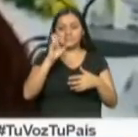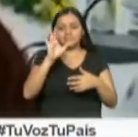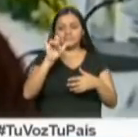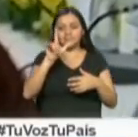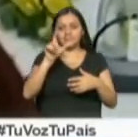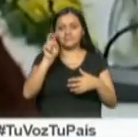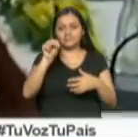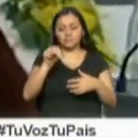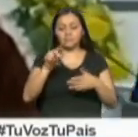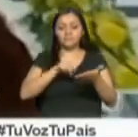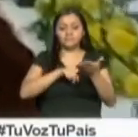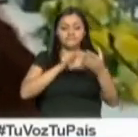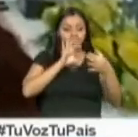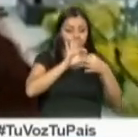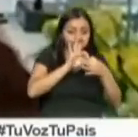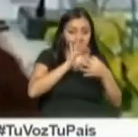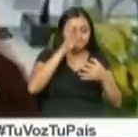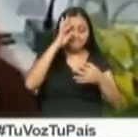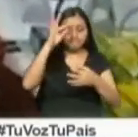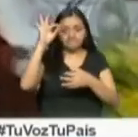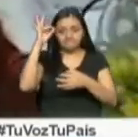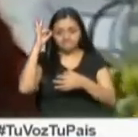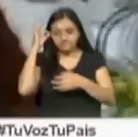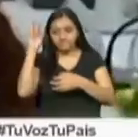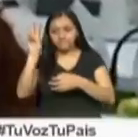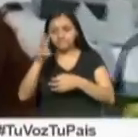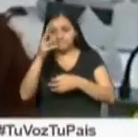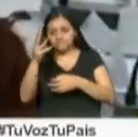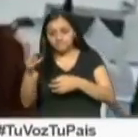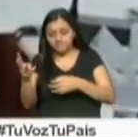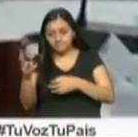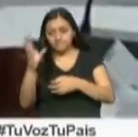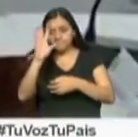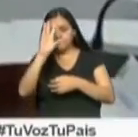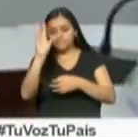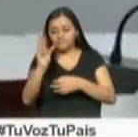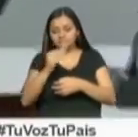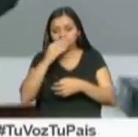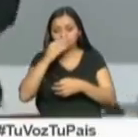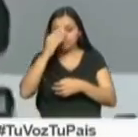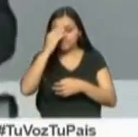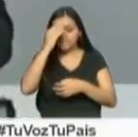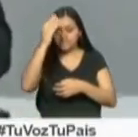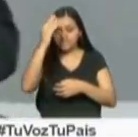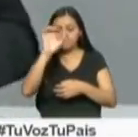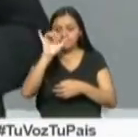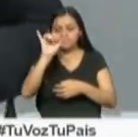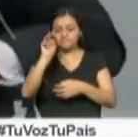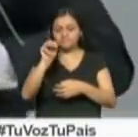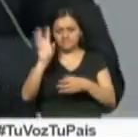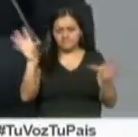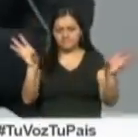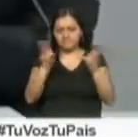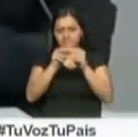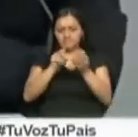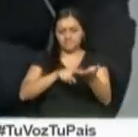reunió con sus homólogos de Francia, Reino Unido, Arabia Saudí, Yemen y los Emiratos Árabes.